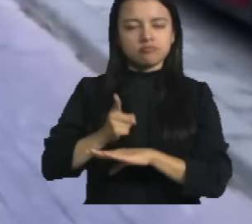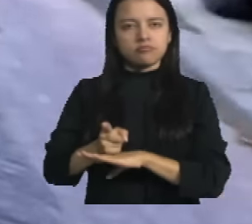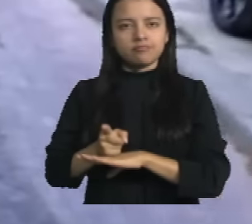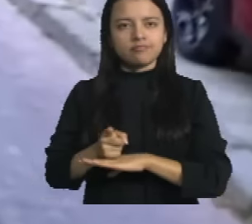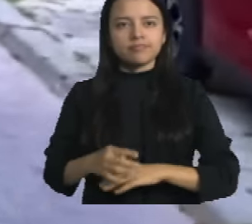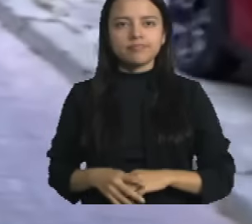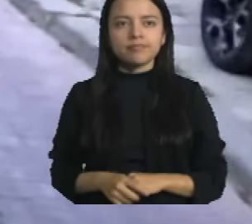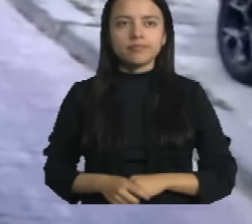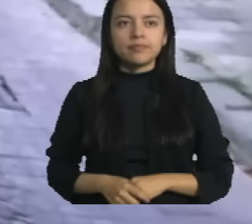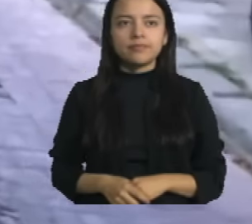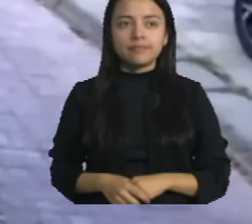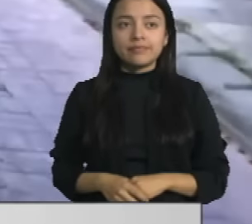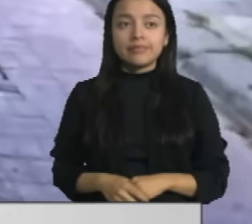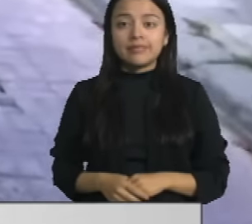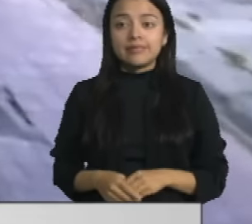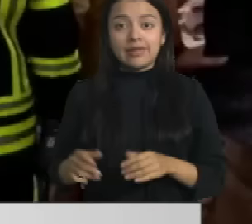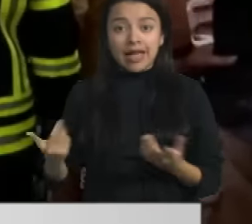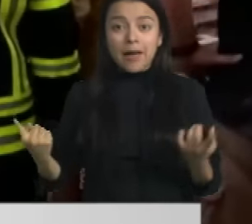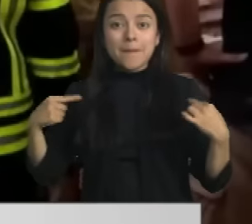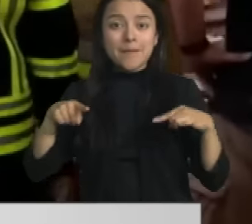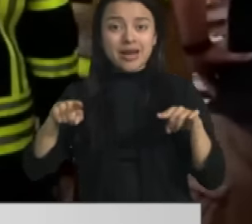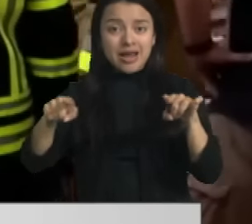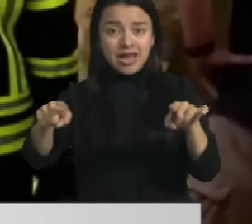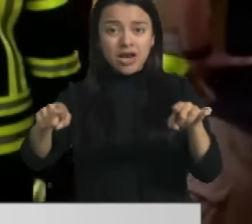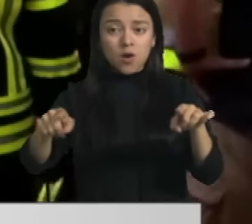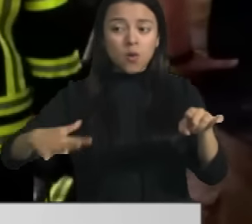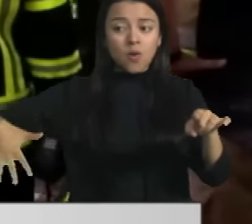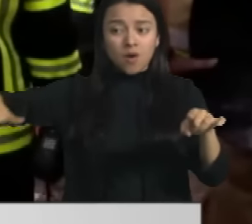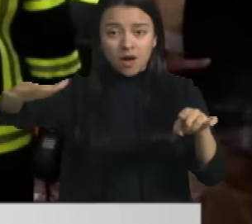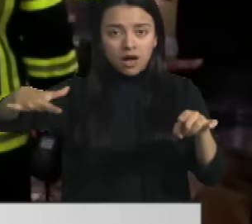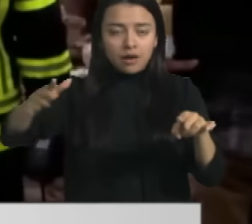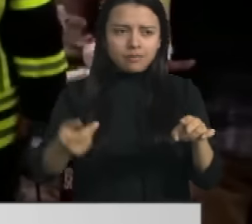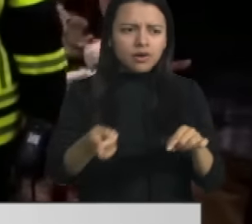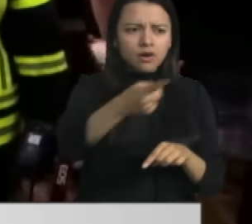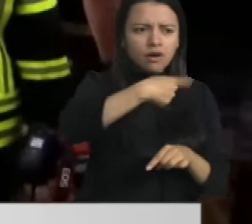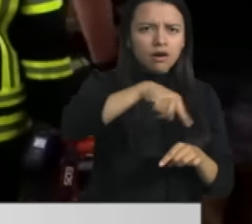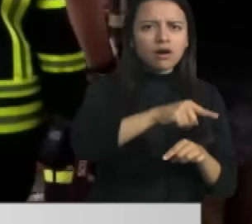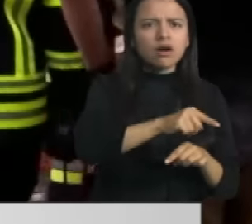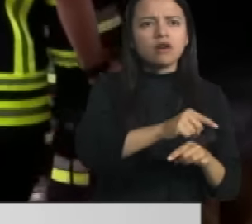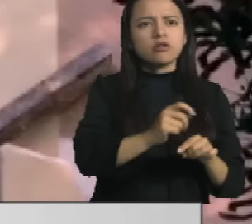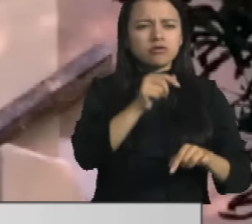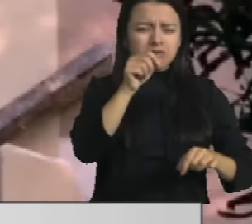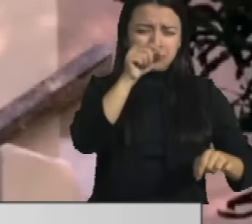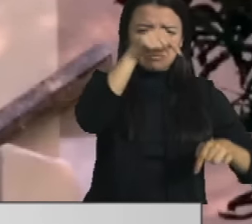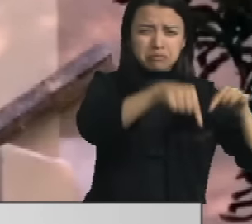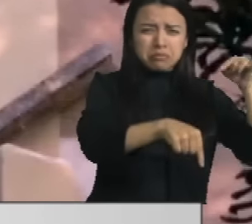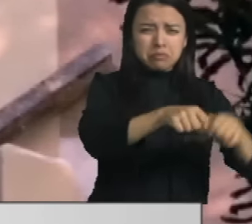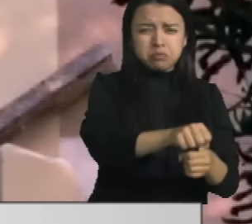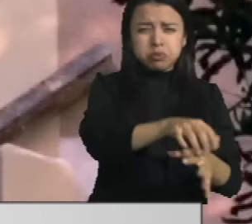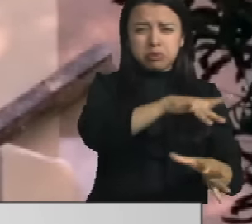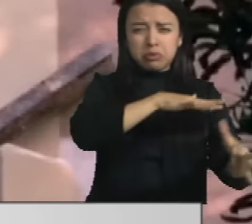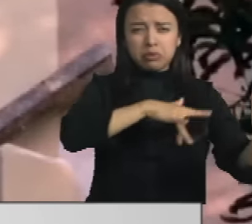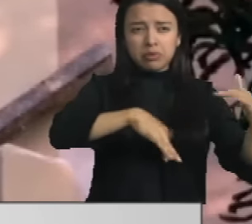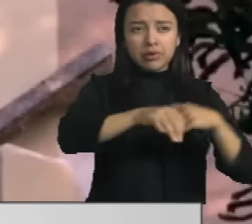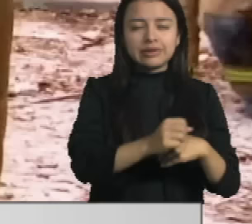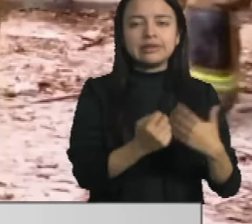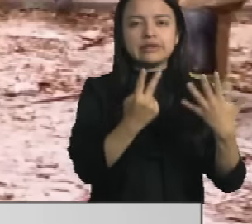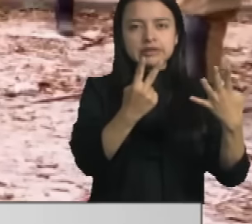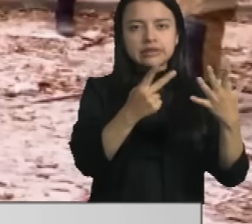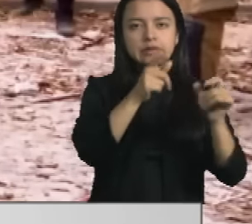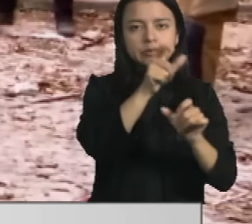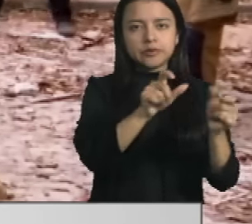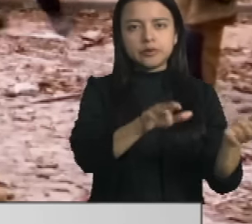Esta situación ocurre al tiempo que otra ola de drones y misiles rusos atacara Leópolis y dejara sin vida al menos a 7